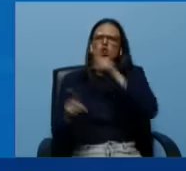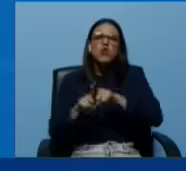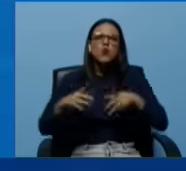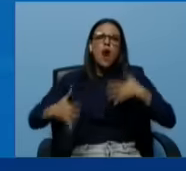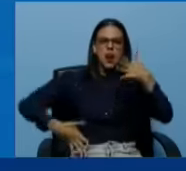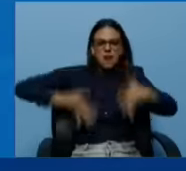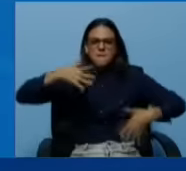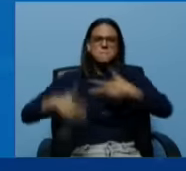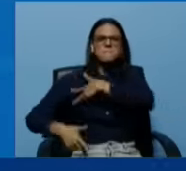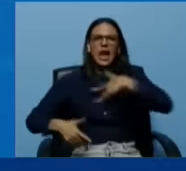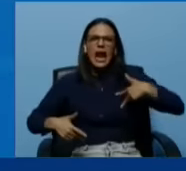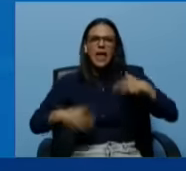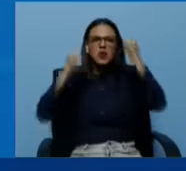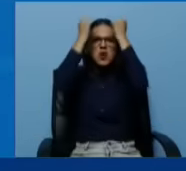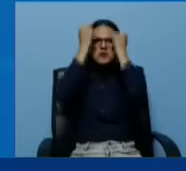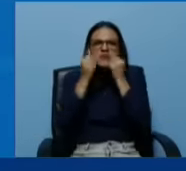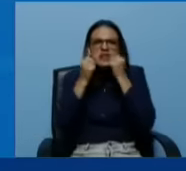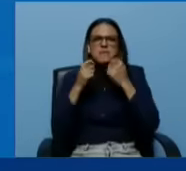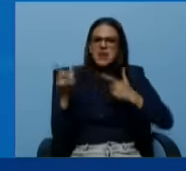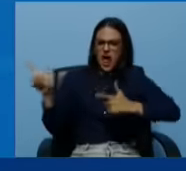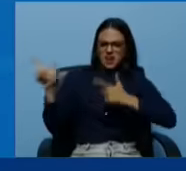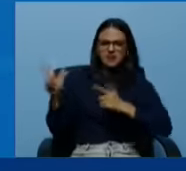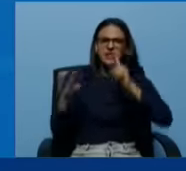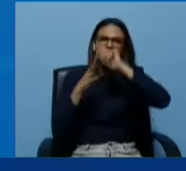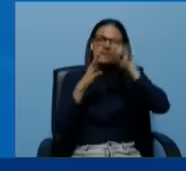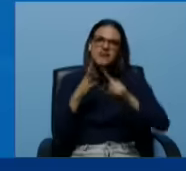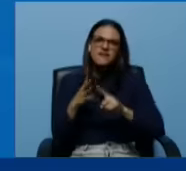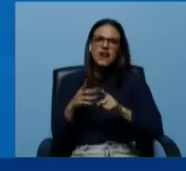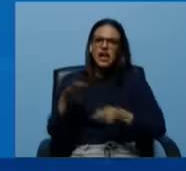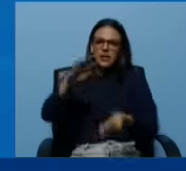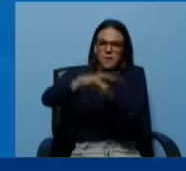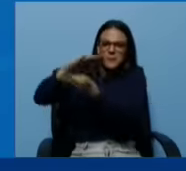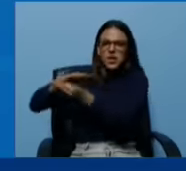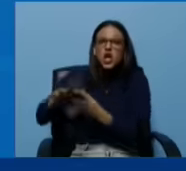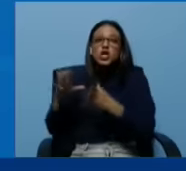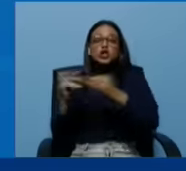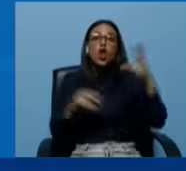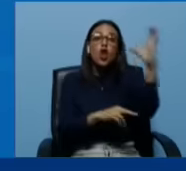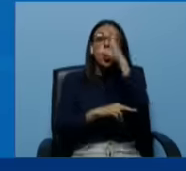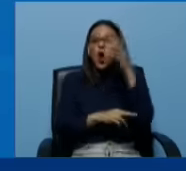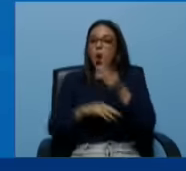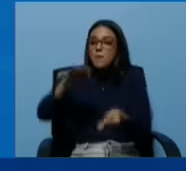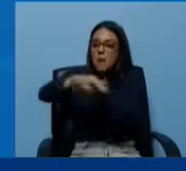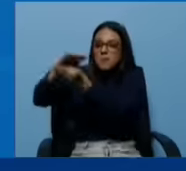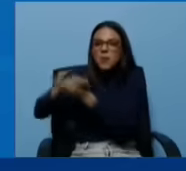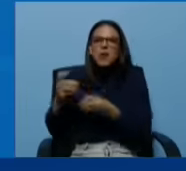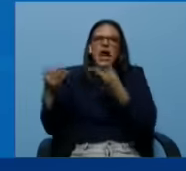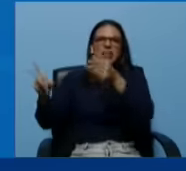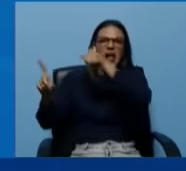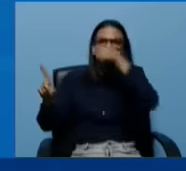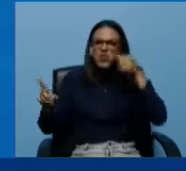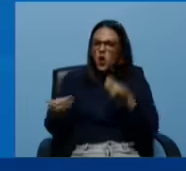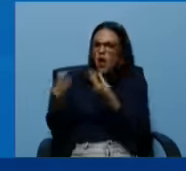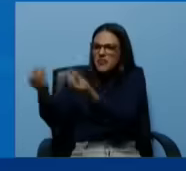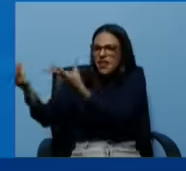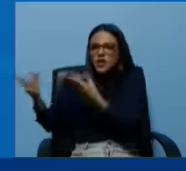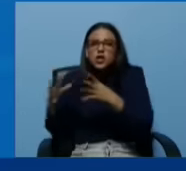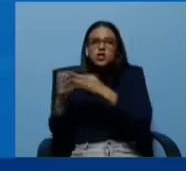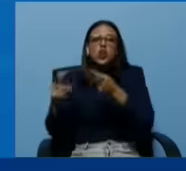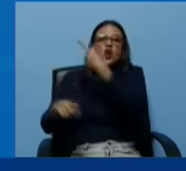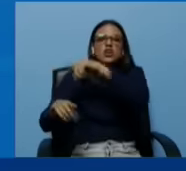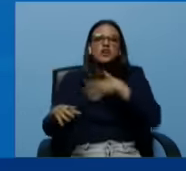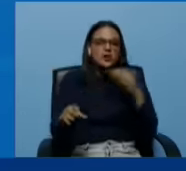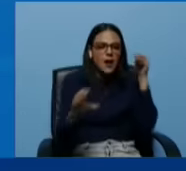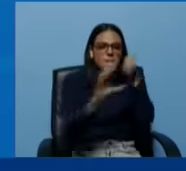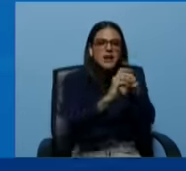criminales. Contrataron criminales de todo el país y se los llevaron para allá. Los drogaron y trataron de entrar por la